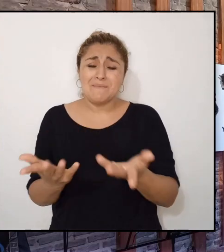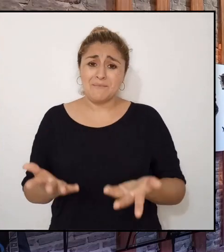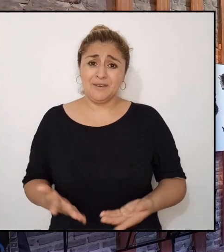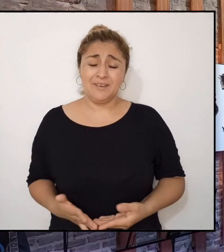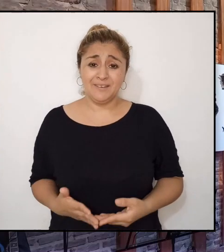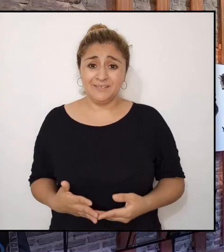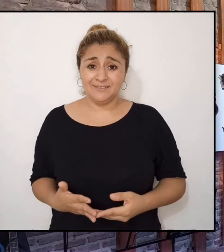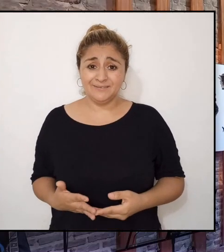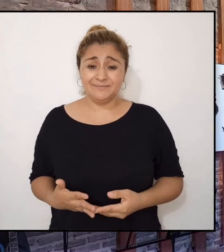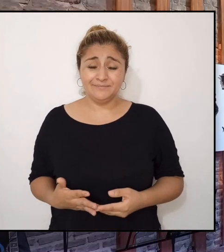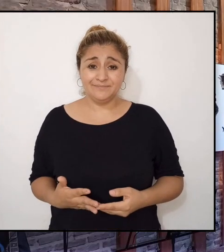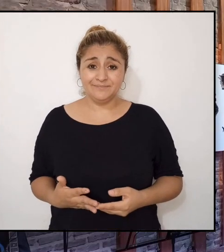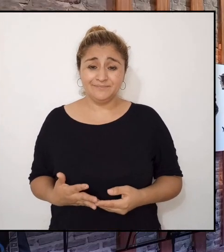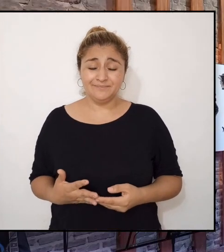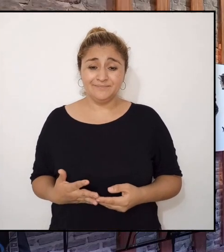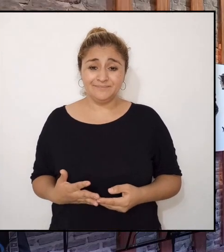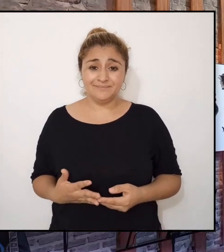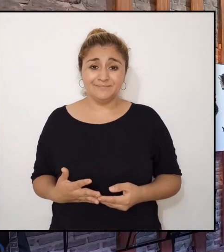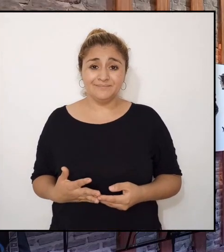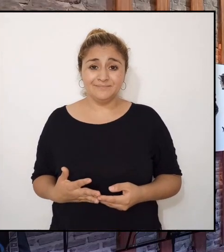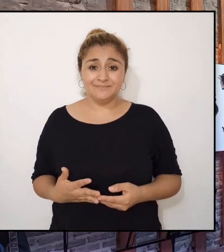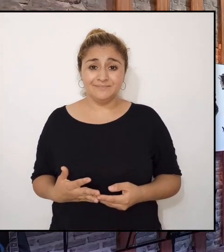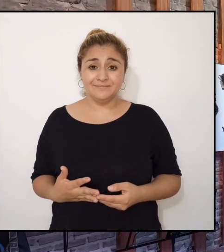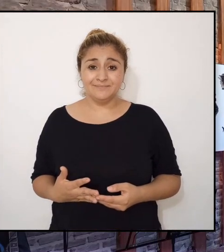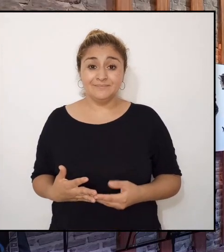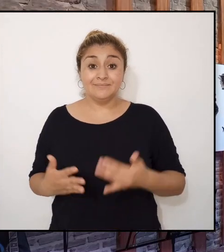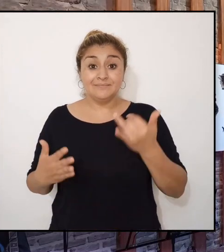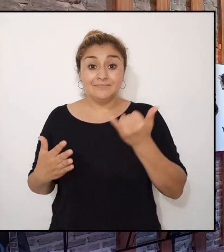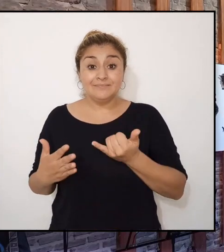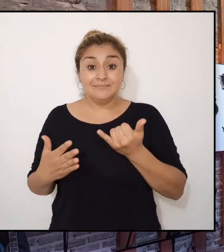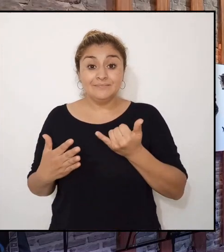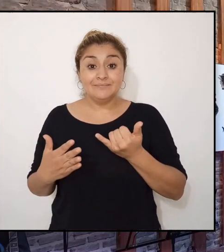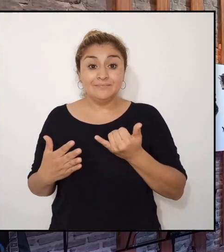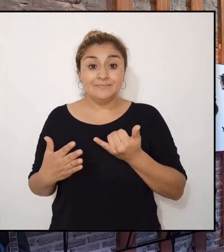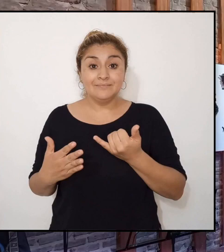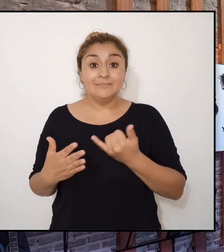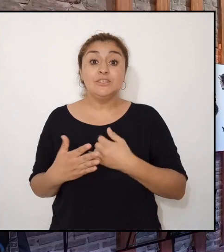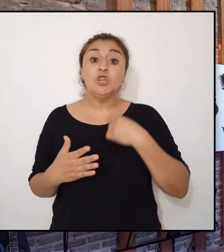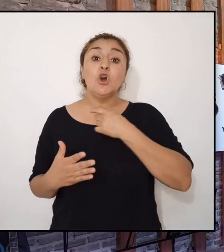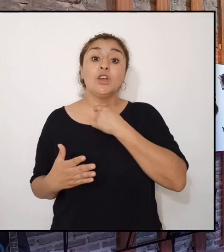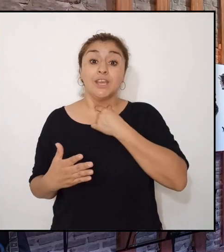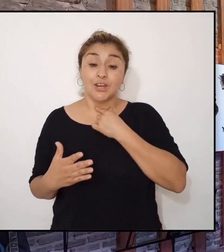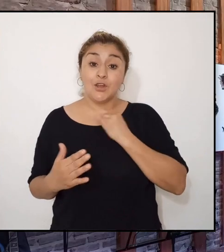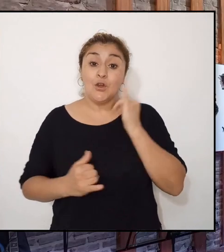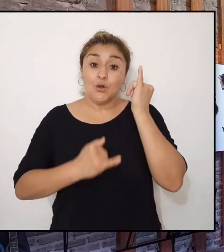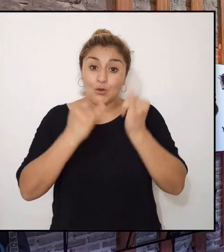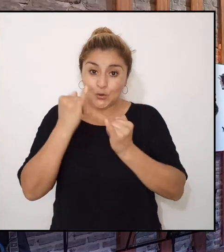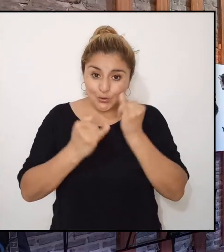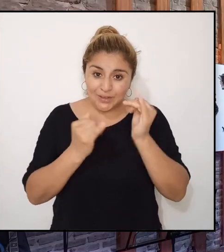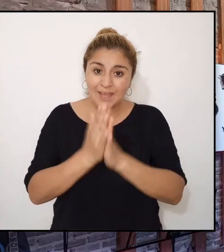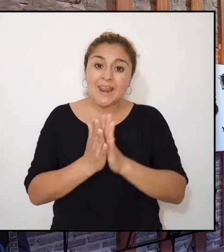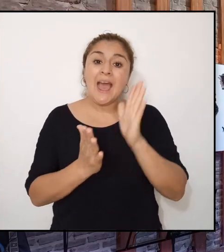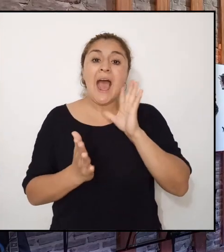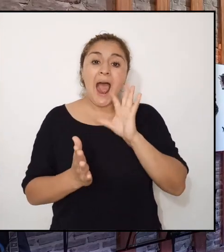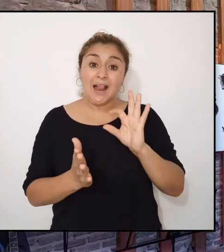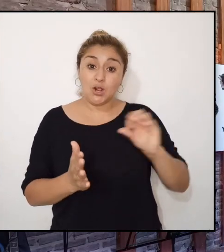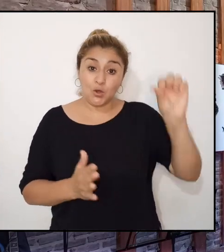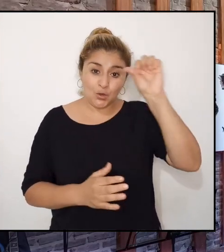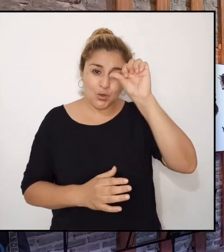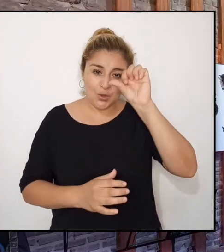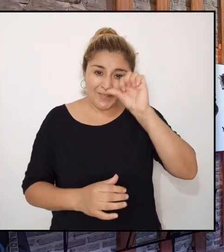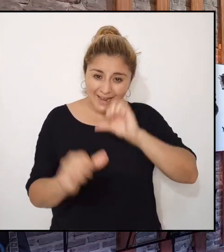filósofo, también algo científico, se escribe Voltaire, Voltaire, francés, que él dijo en